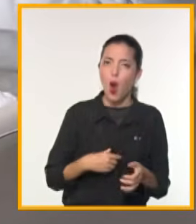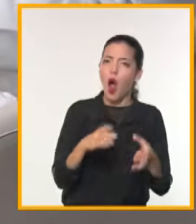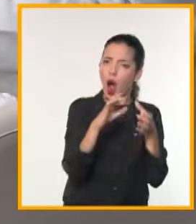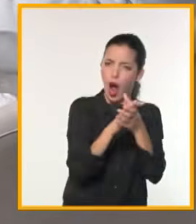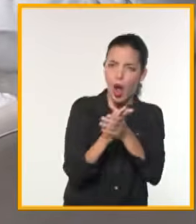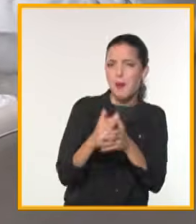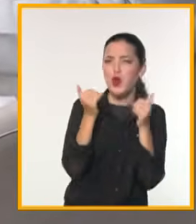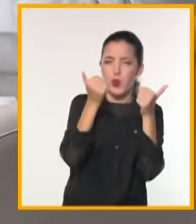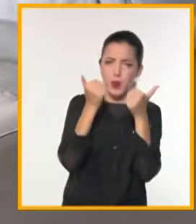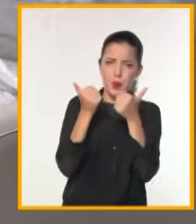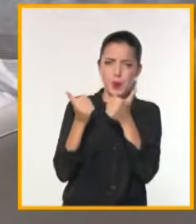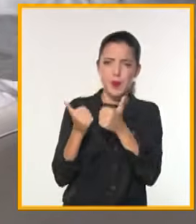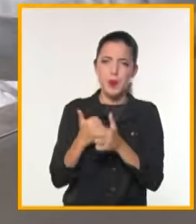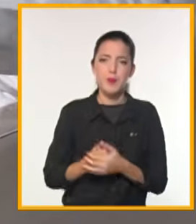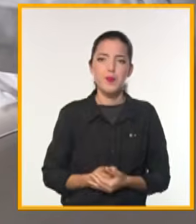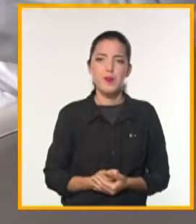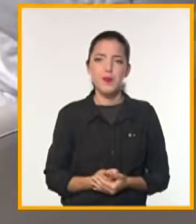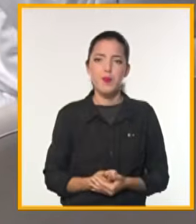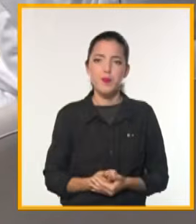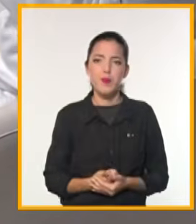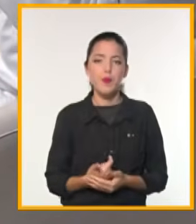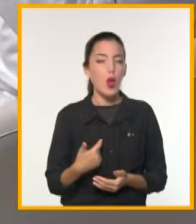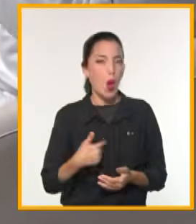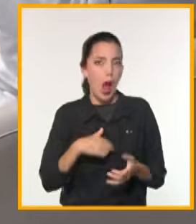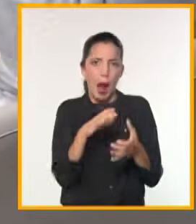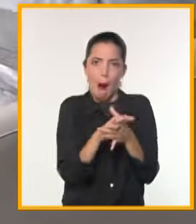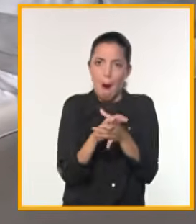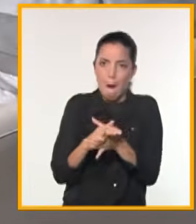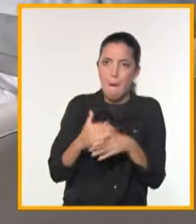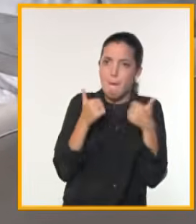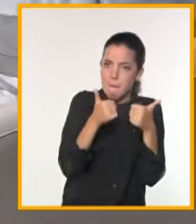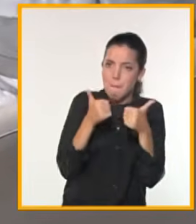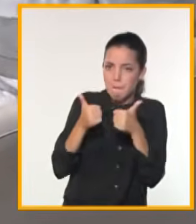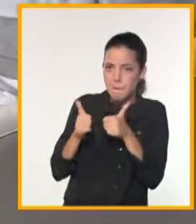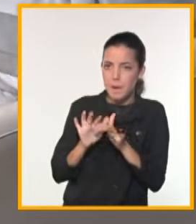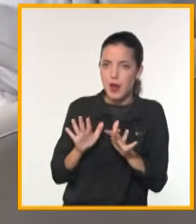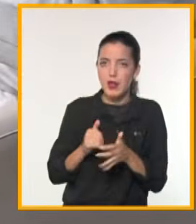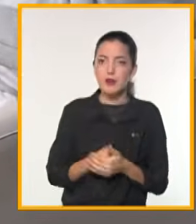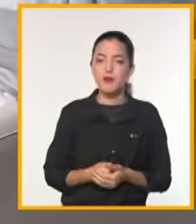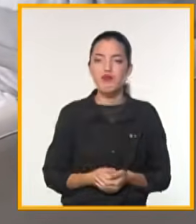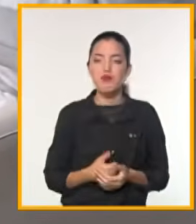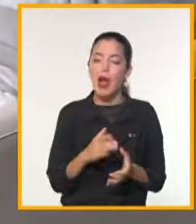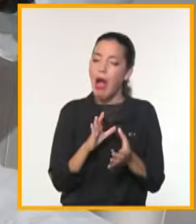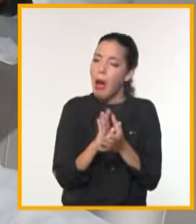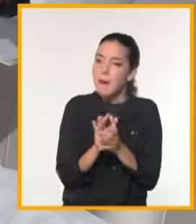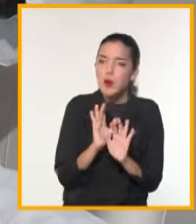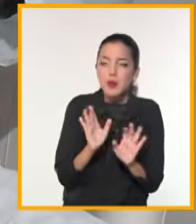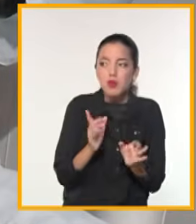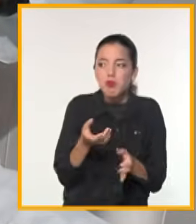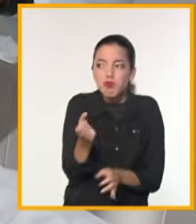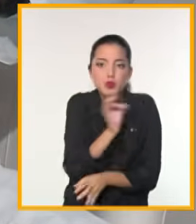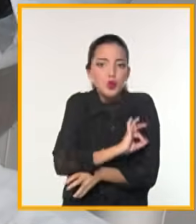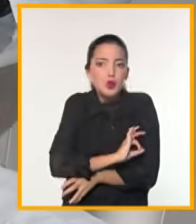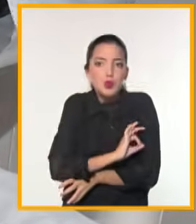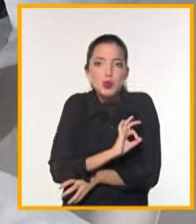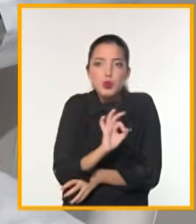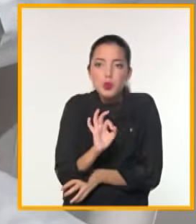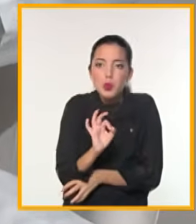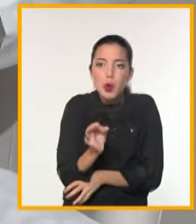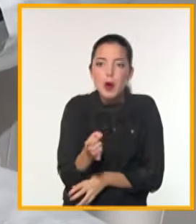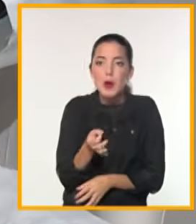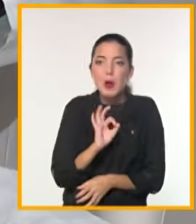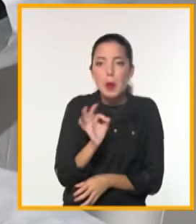tenía enfrente, ¿y dónde está? No, yo soy amigo de él, pero ni siquiera lo conocía. Entonces a mí se me ocurrió la idea